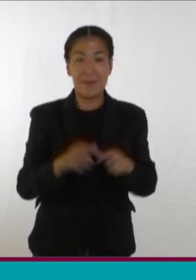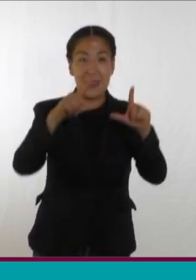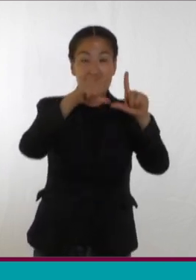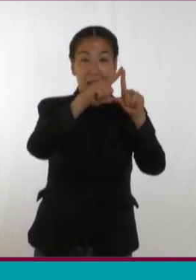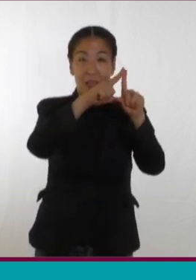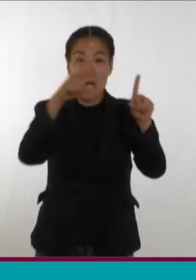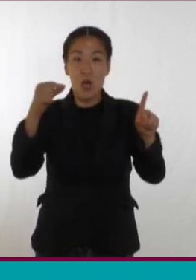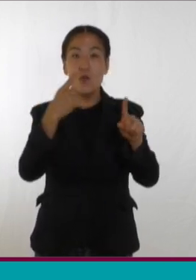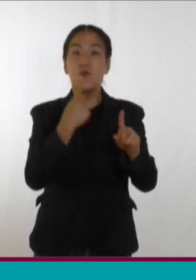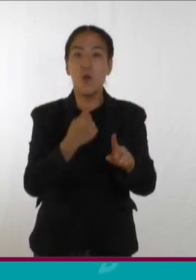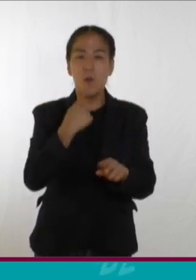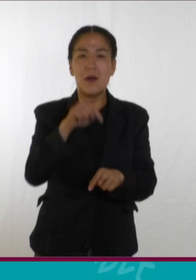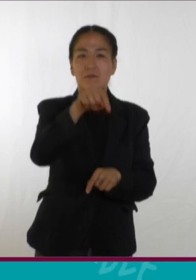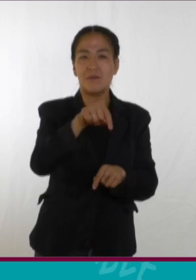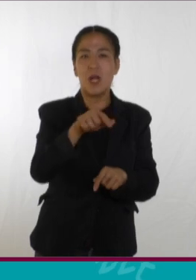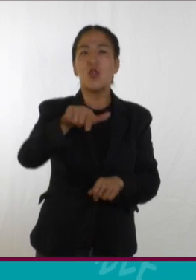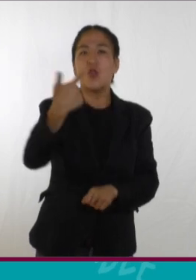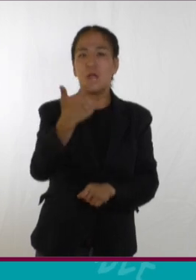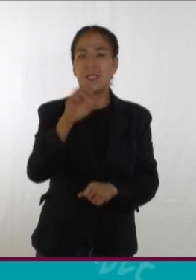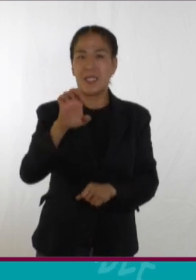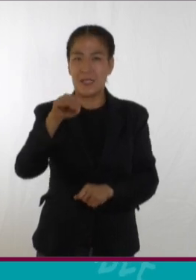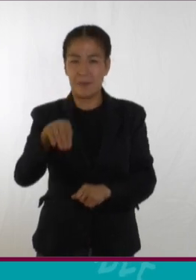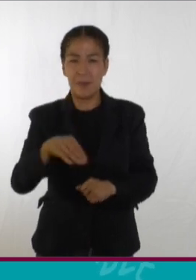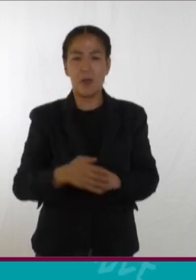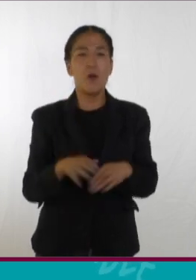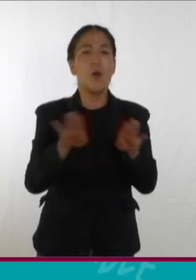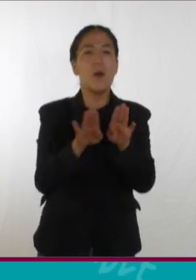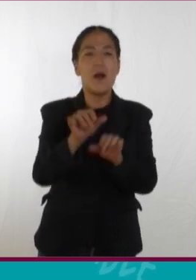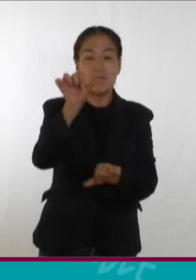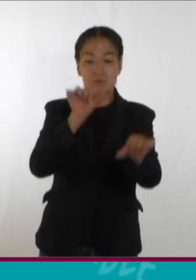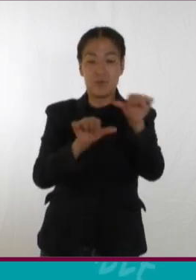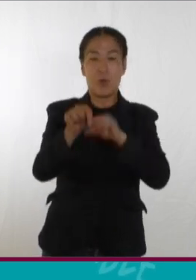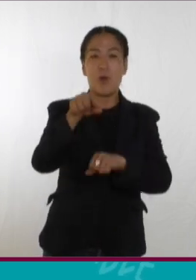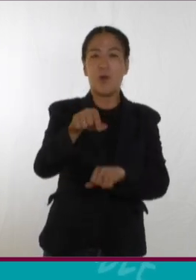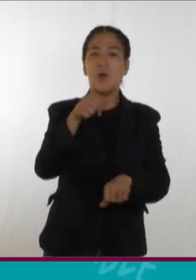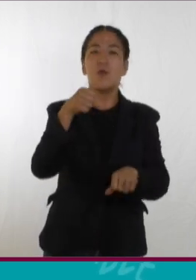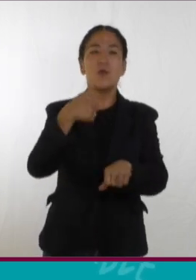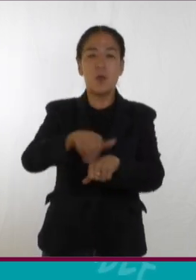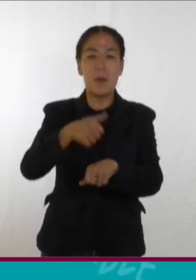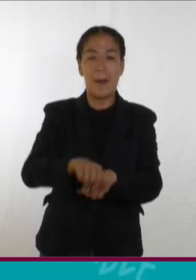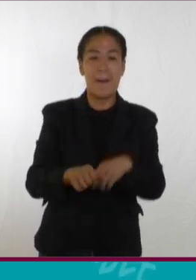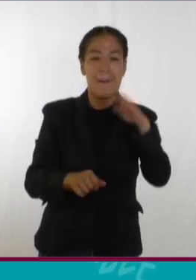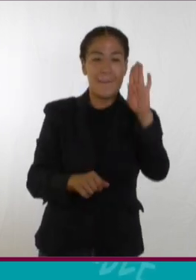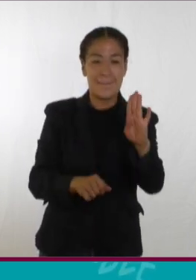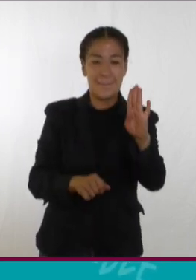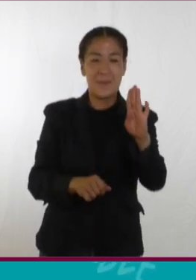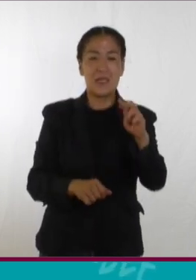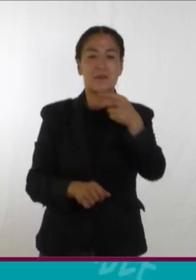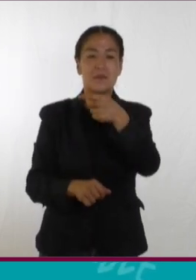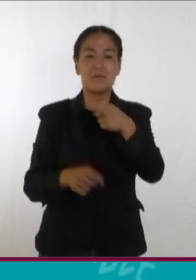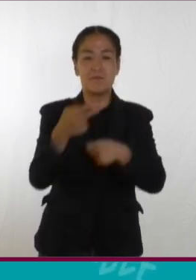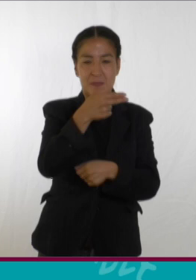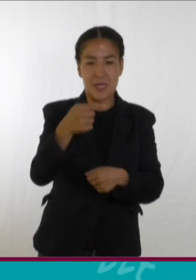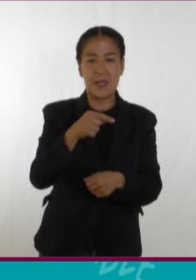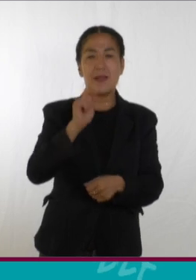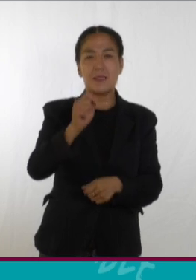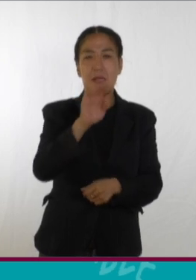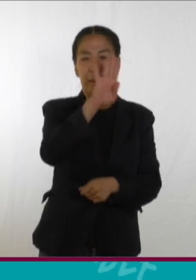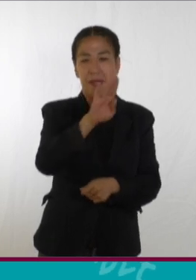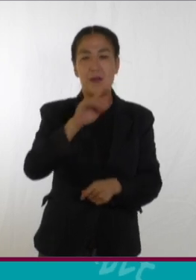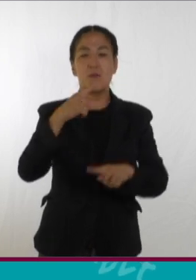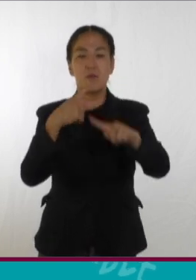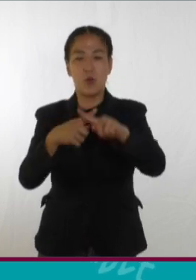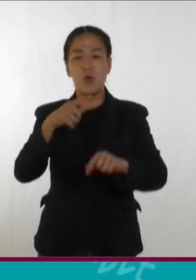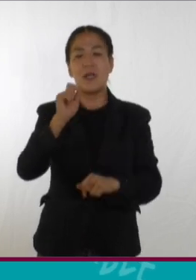pieza. El triángulo rectángulo rojo tiene un área de 12 centímetros. En la sustitución de su fórmula tenemos base por